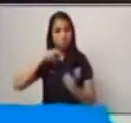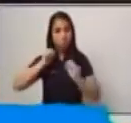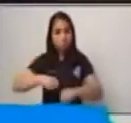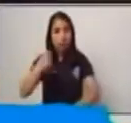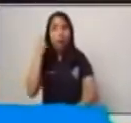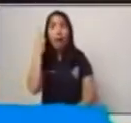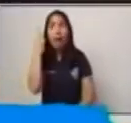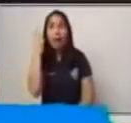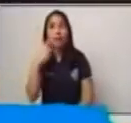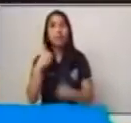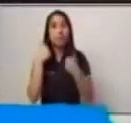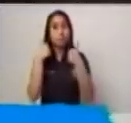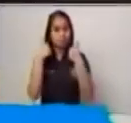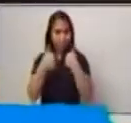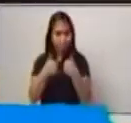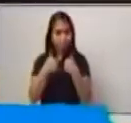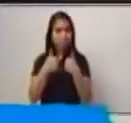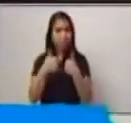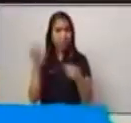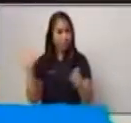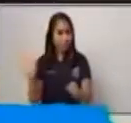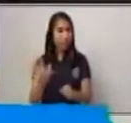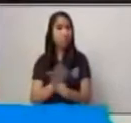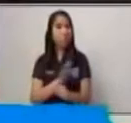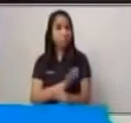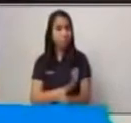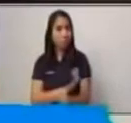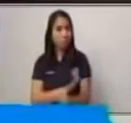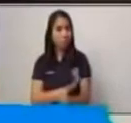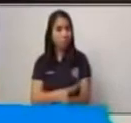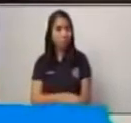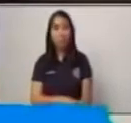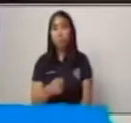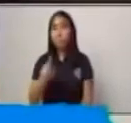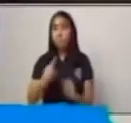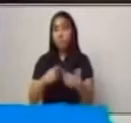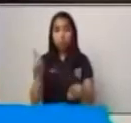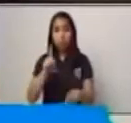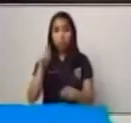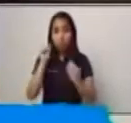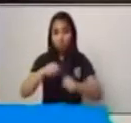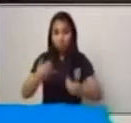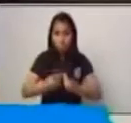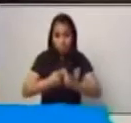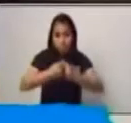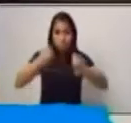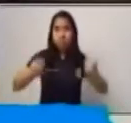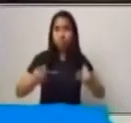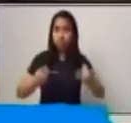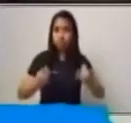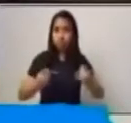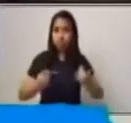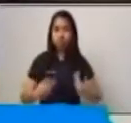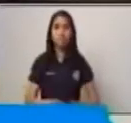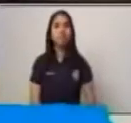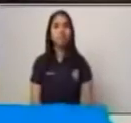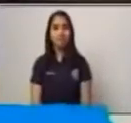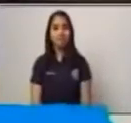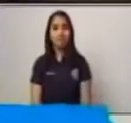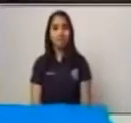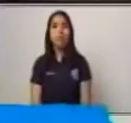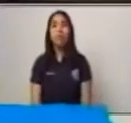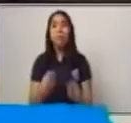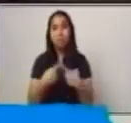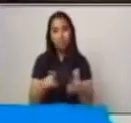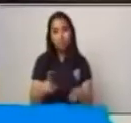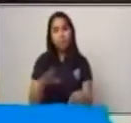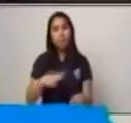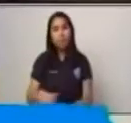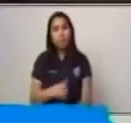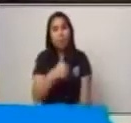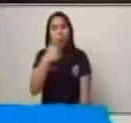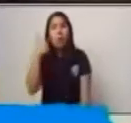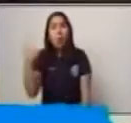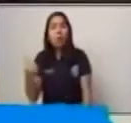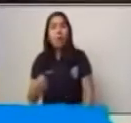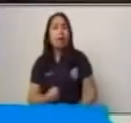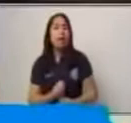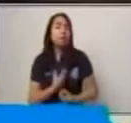predicado. Y también tenemos expresiones. ¿Cómo dices tú cuando te hacen un